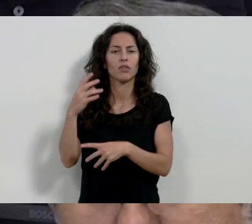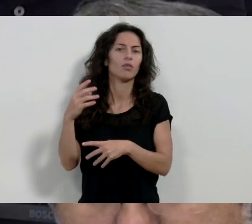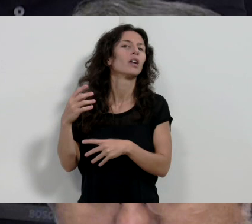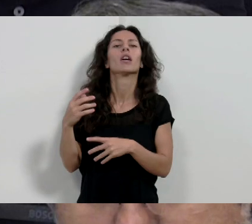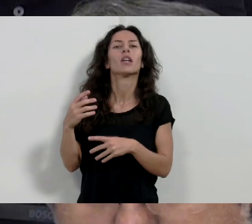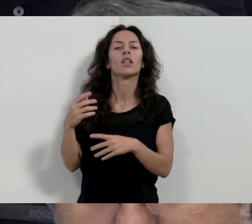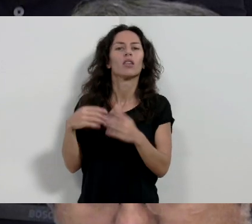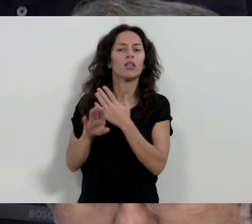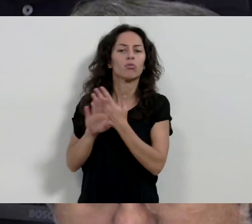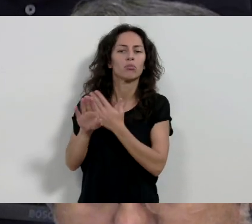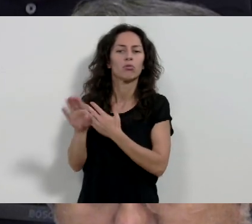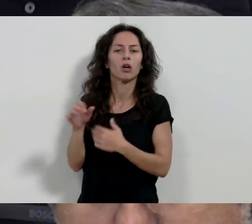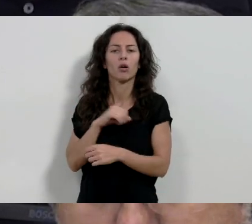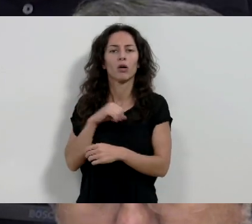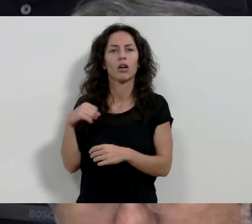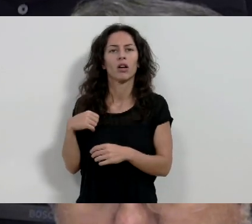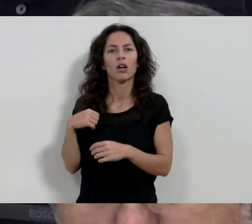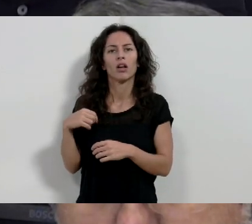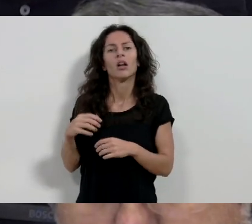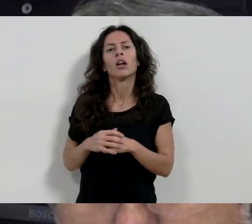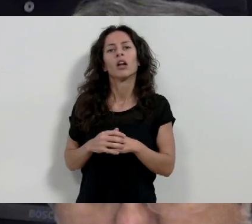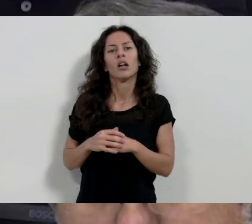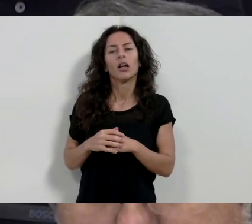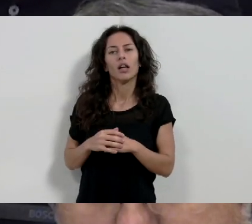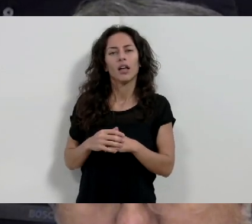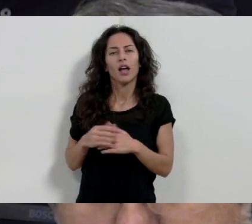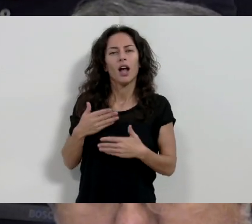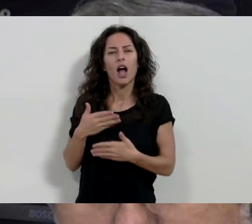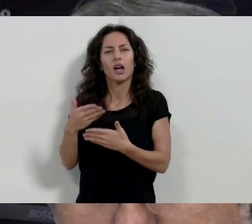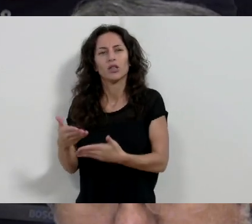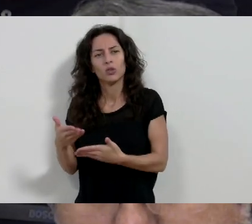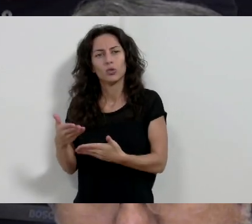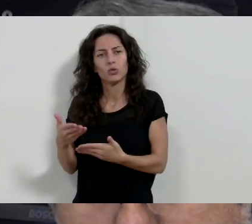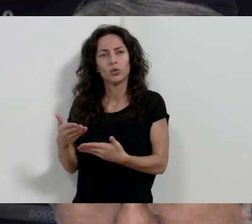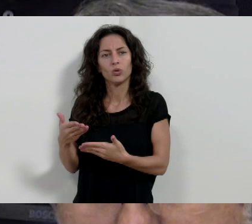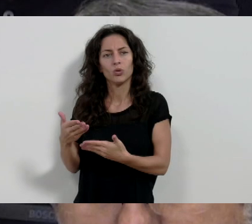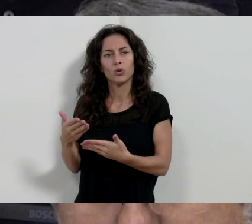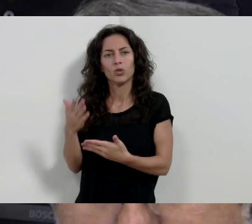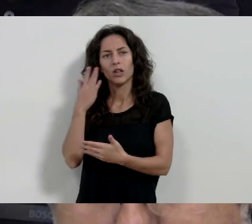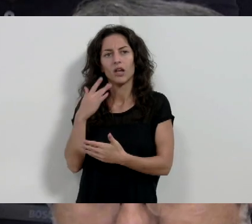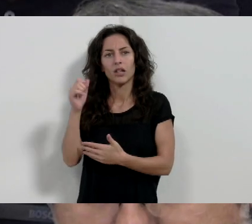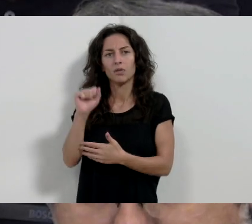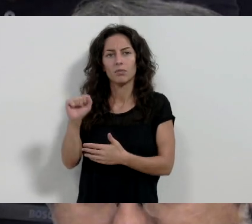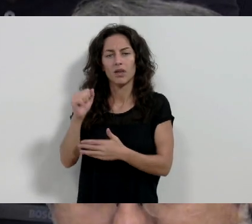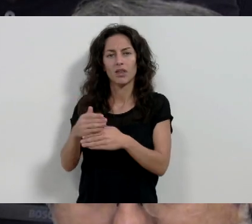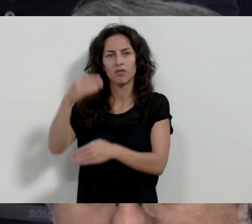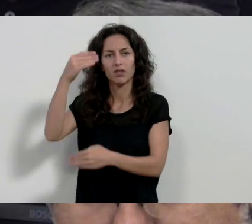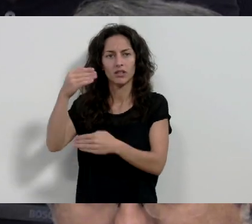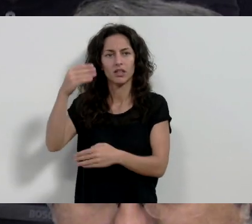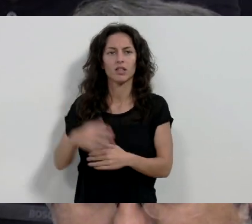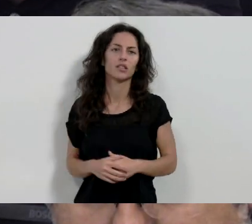que conseguimos que también la comunidad se implique en esa limpieza y nosotros pues